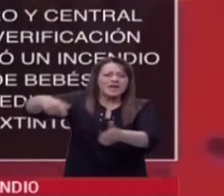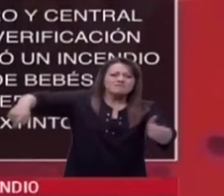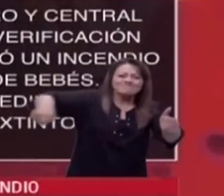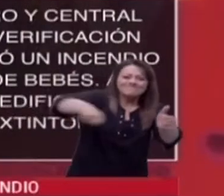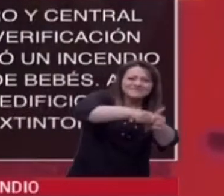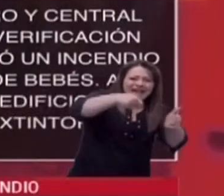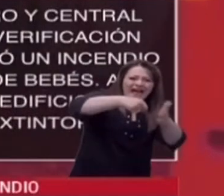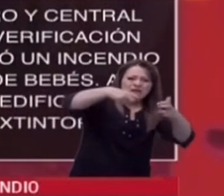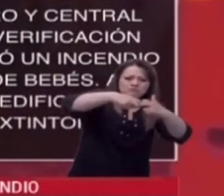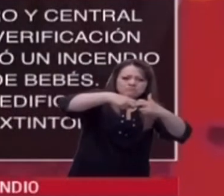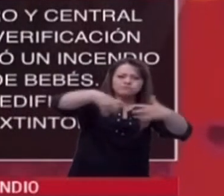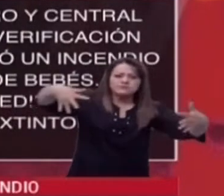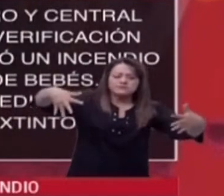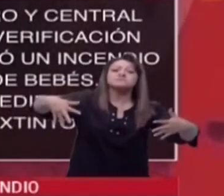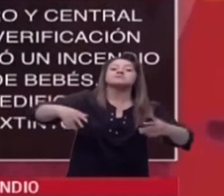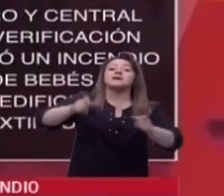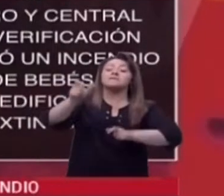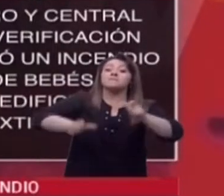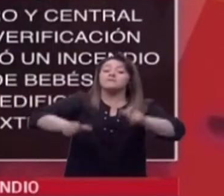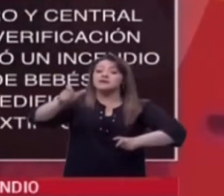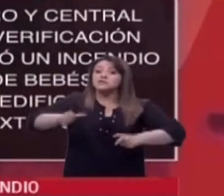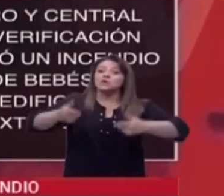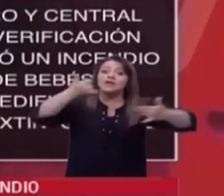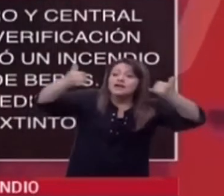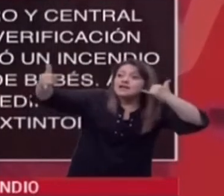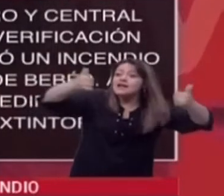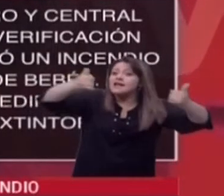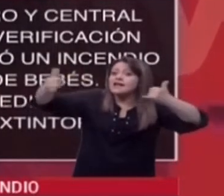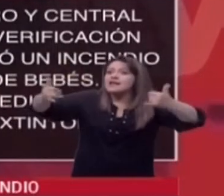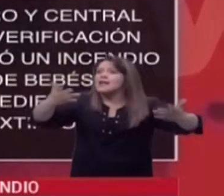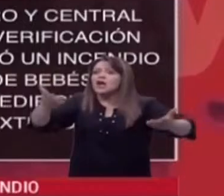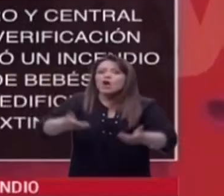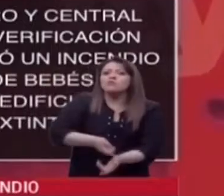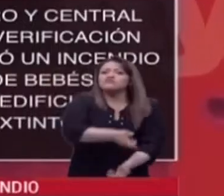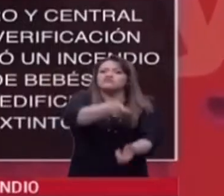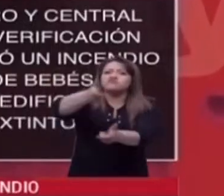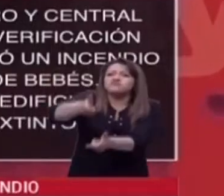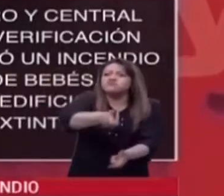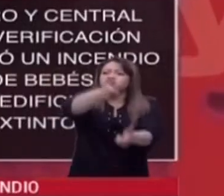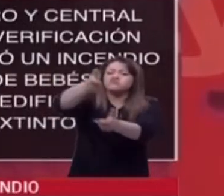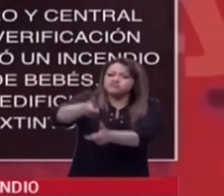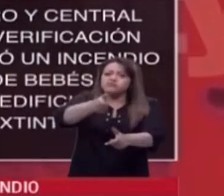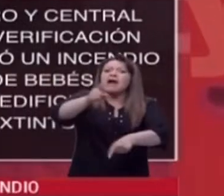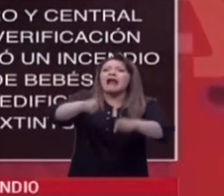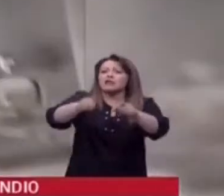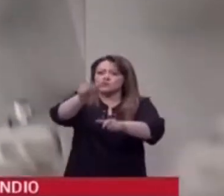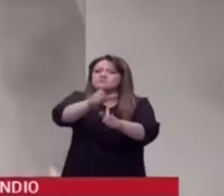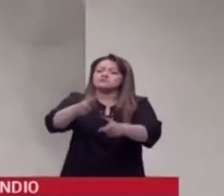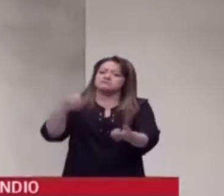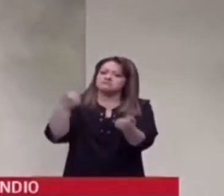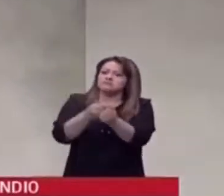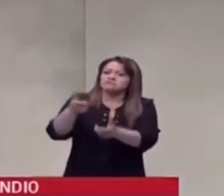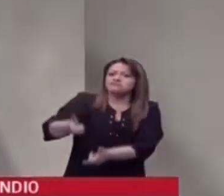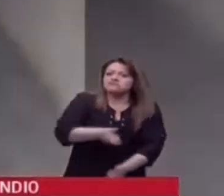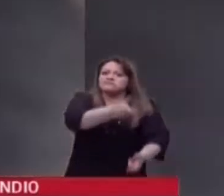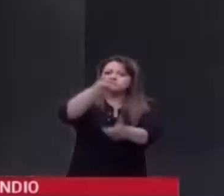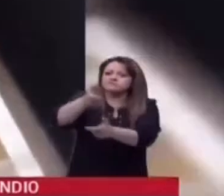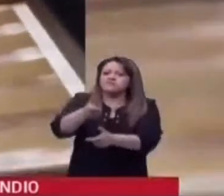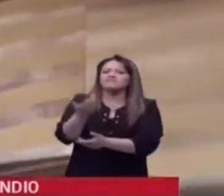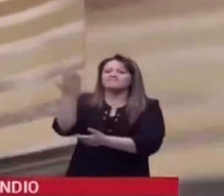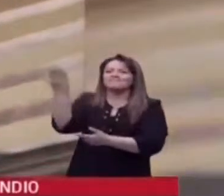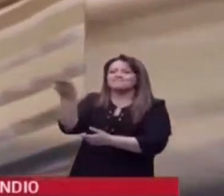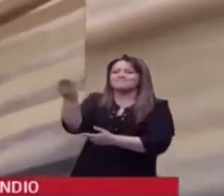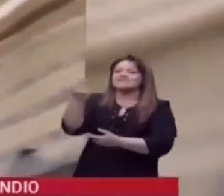bebés. Al llegar al lugar, los habitantes del edificio ya habían controlado la situación con 4 extintores de polvo químico. Los padres aseguran